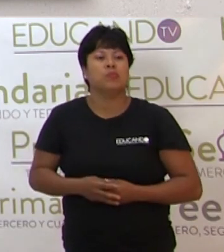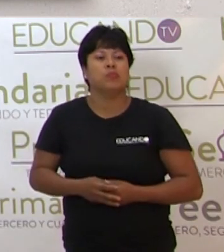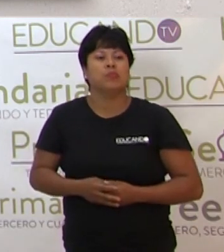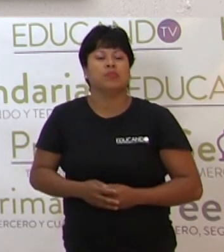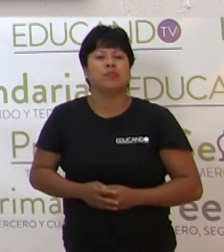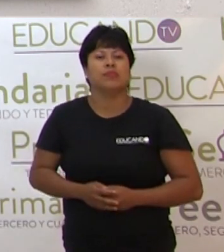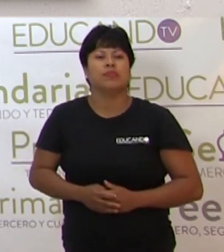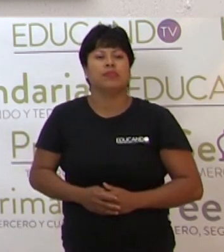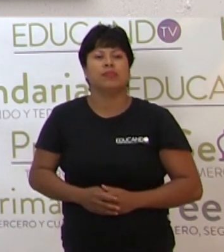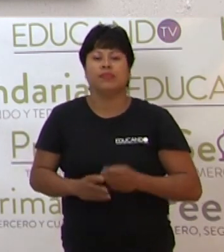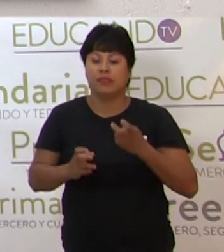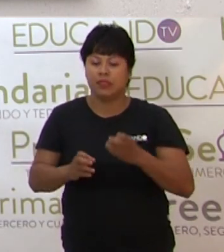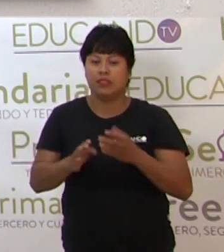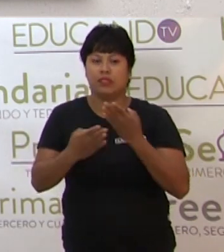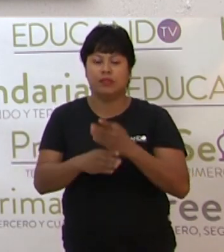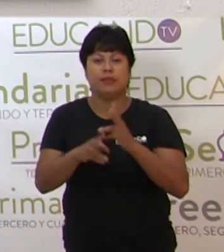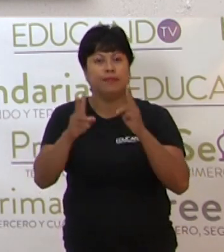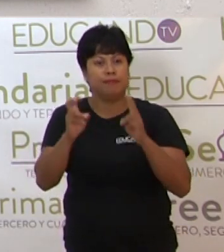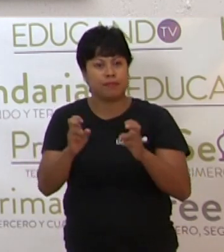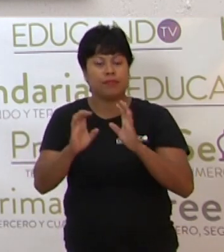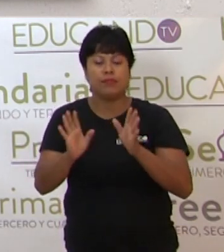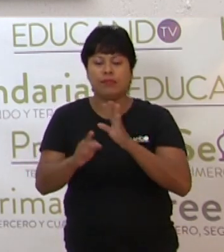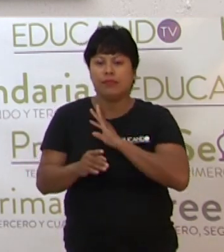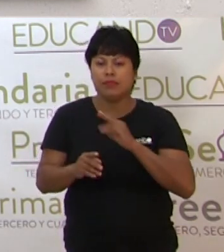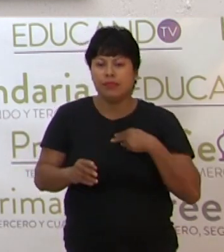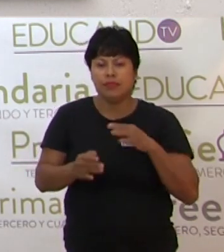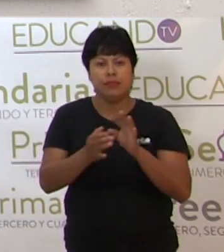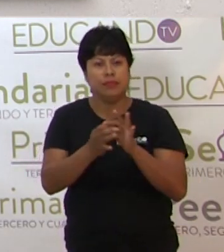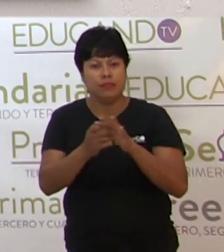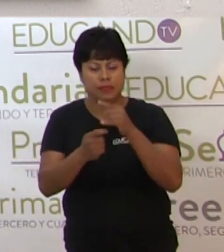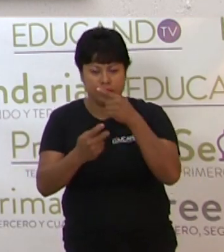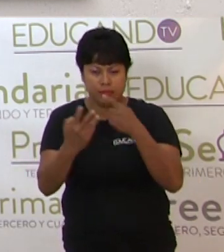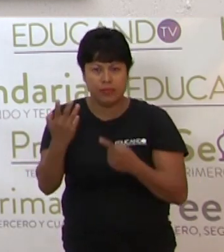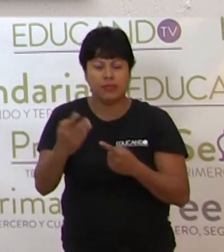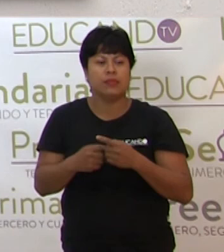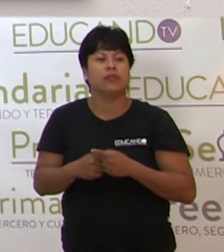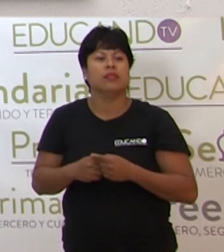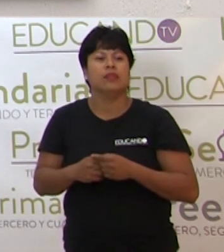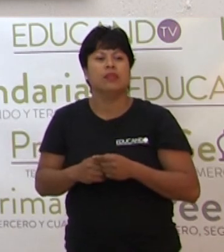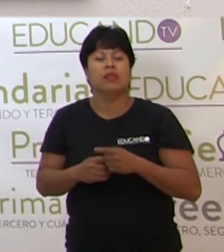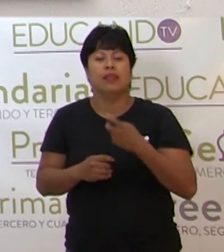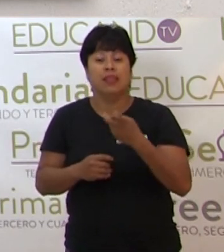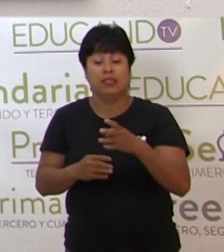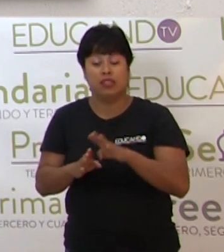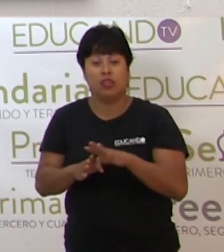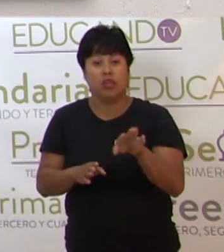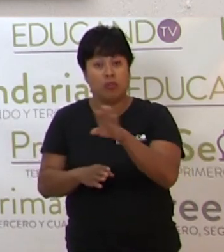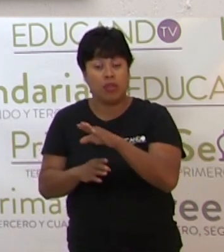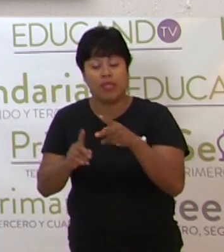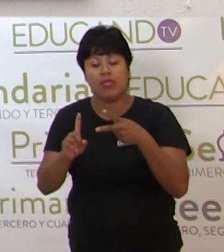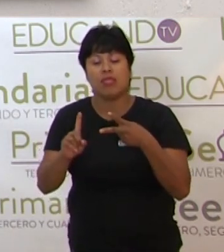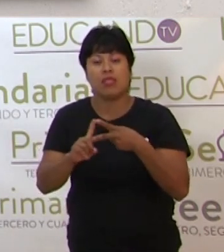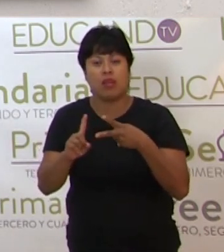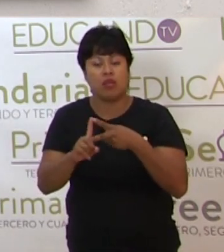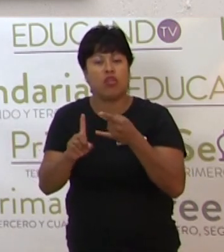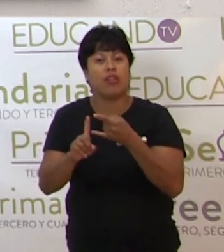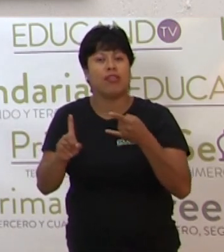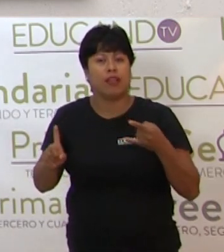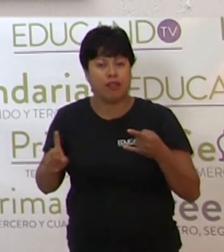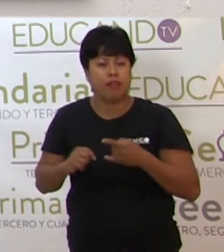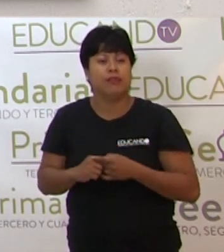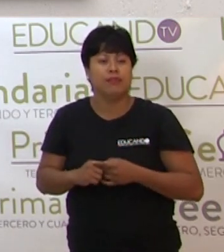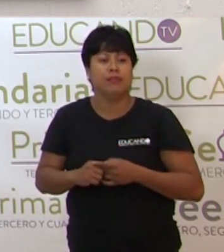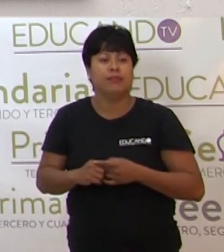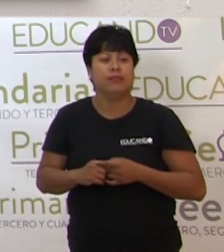ya abordamos el tema, ya definimos las funciones trigonométricas en base a un triángulo rectángulo,